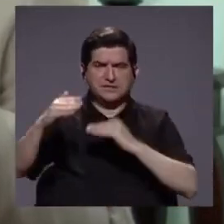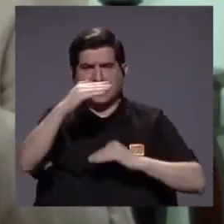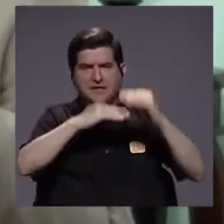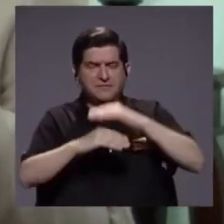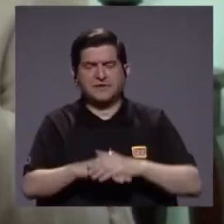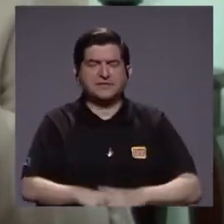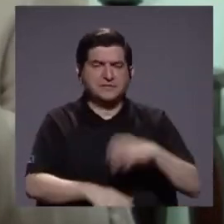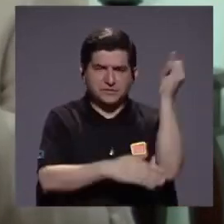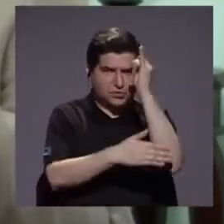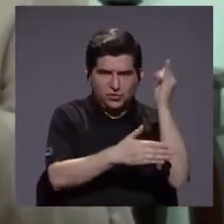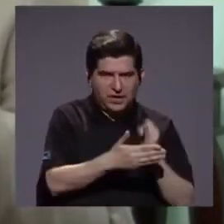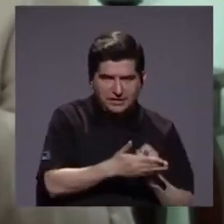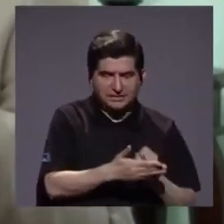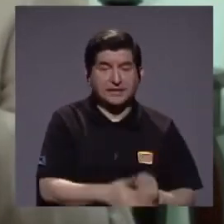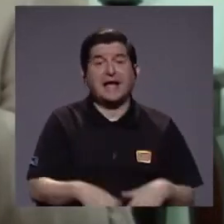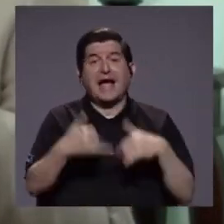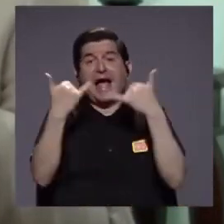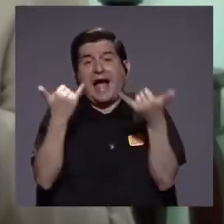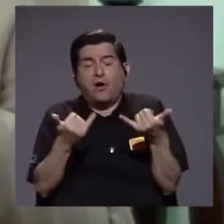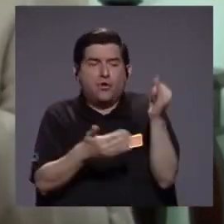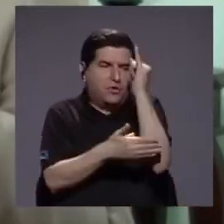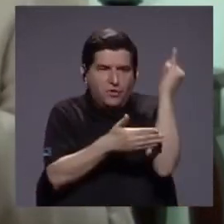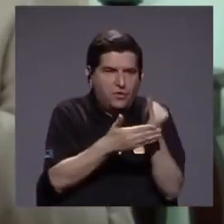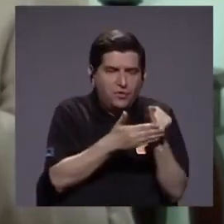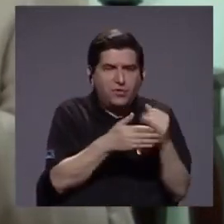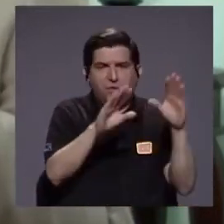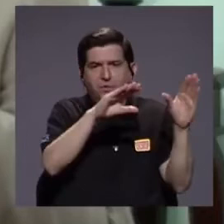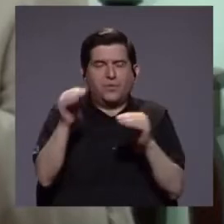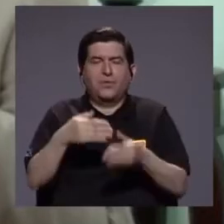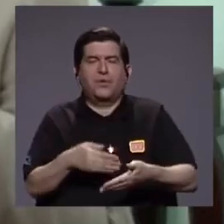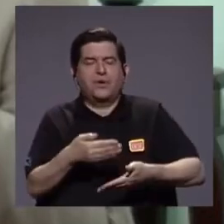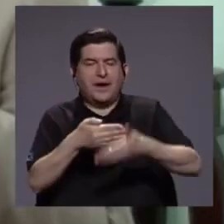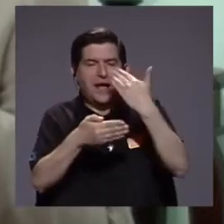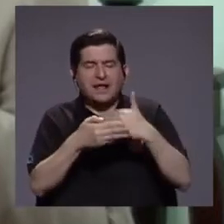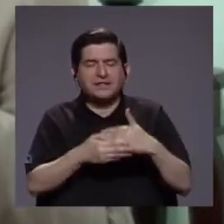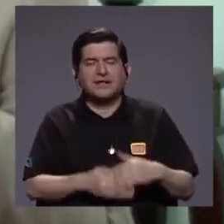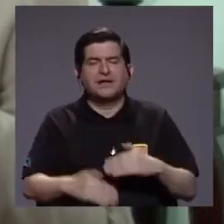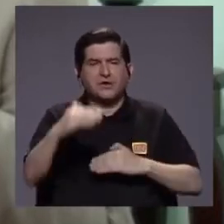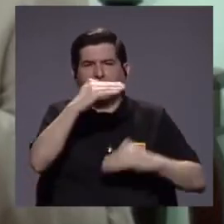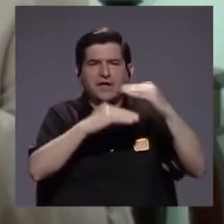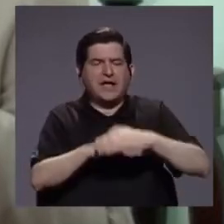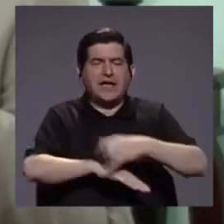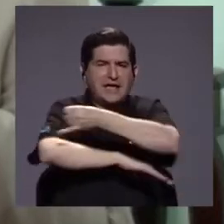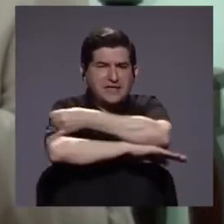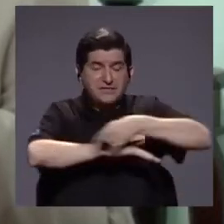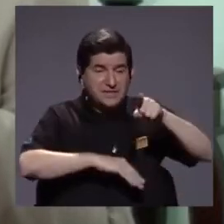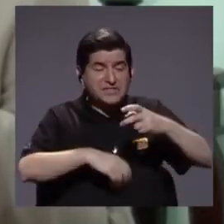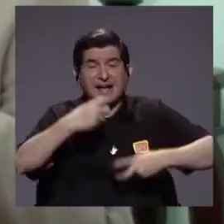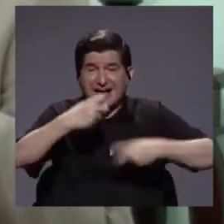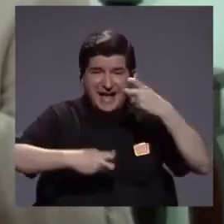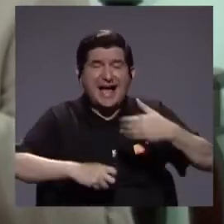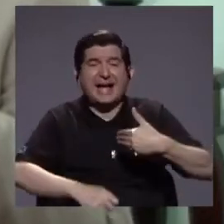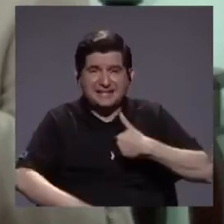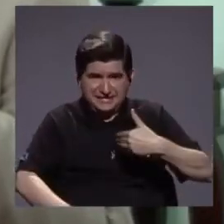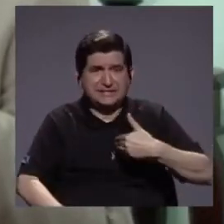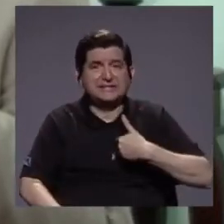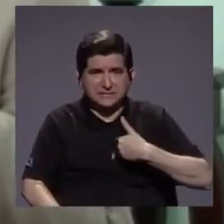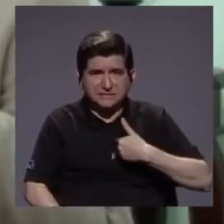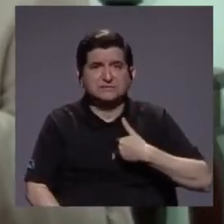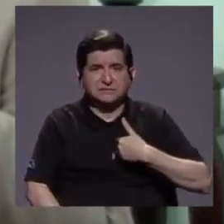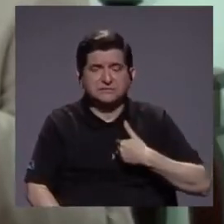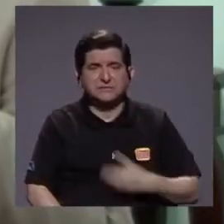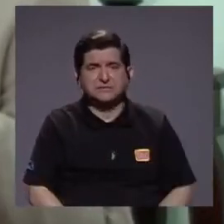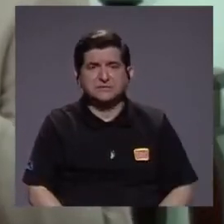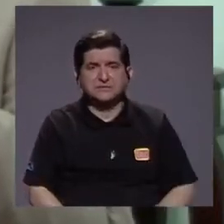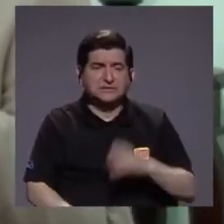artes plásticas. Ahora, artes plásticas va a pasar al antiguo edificio de ingeniería. Ahí estamos teniendo dificultades con